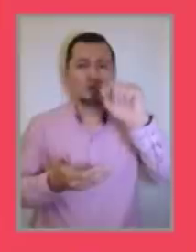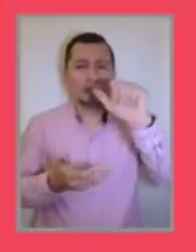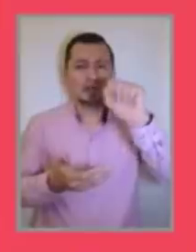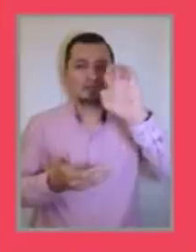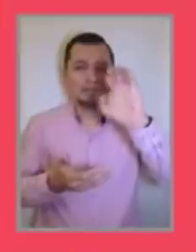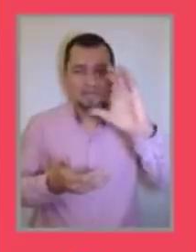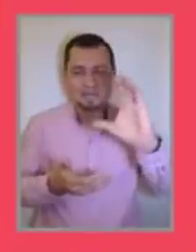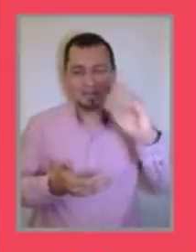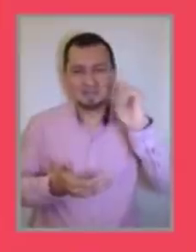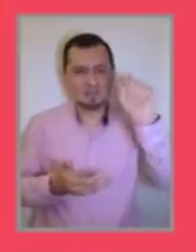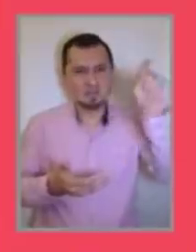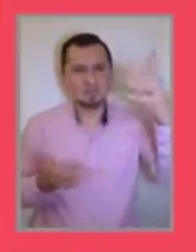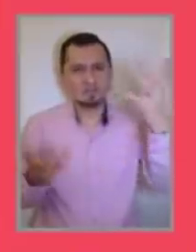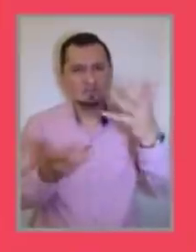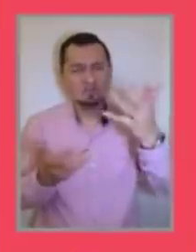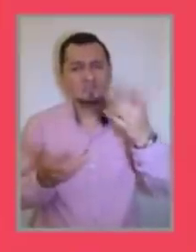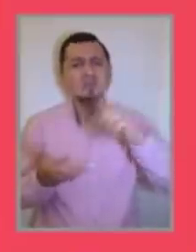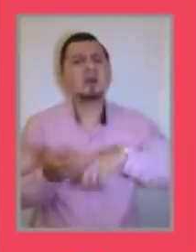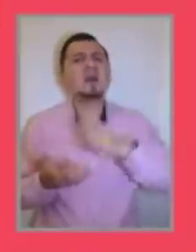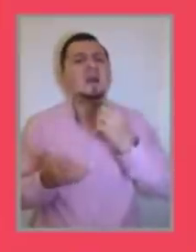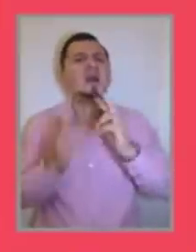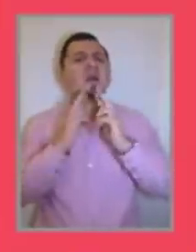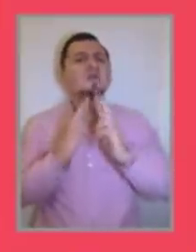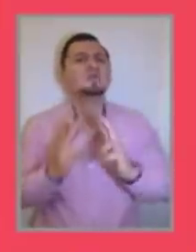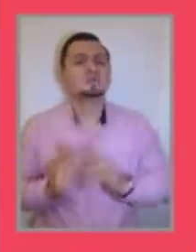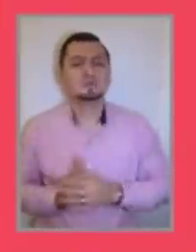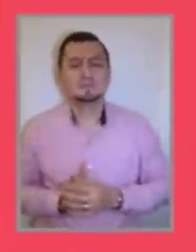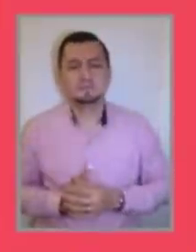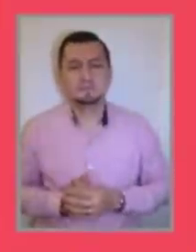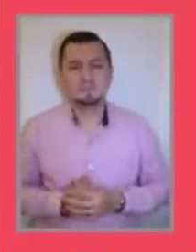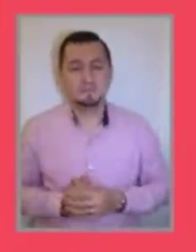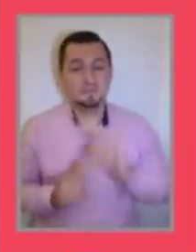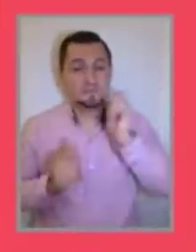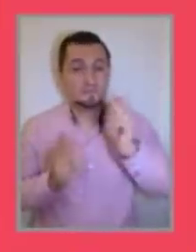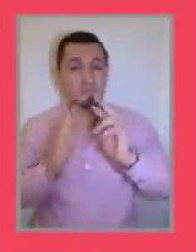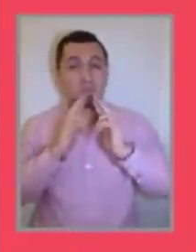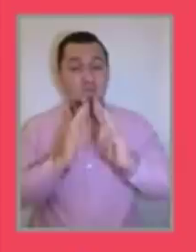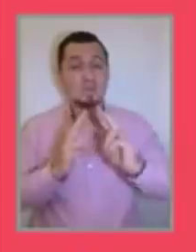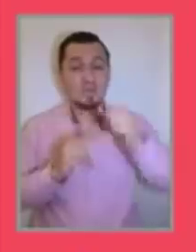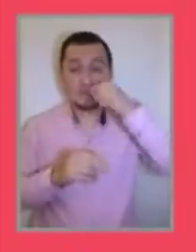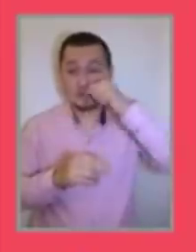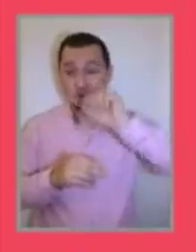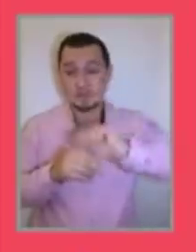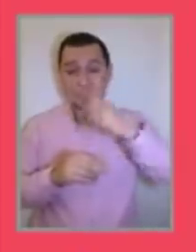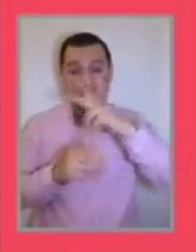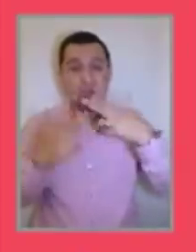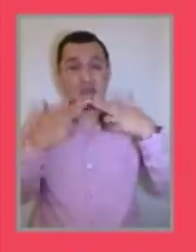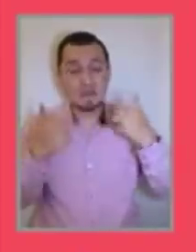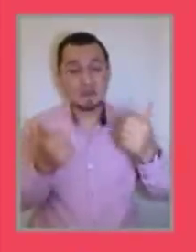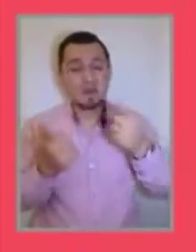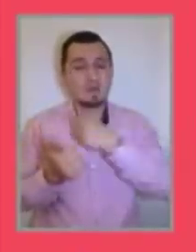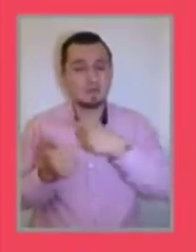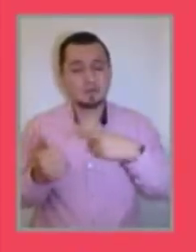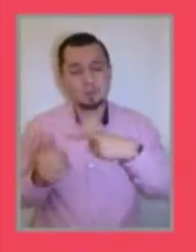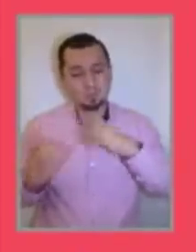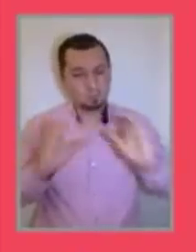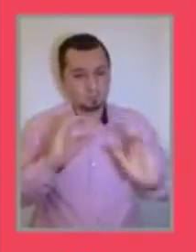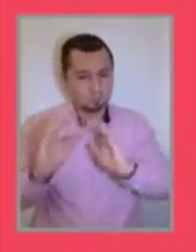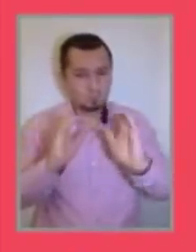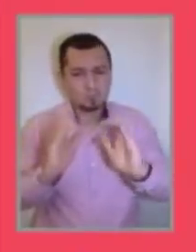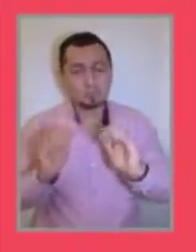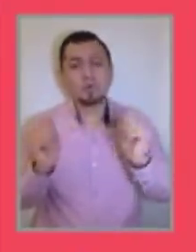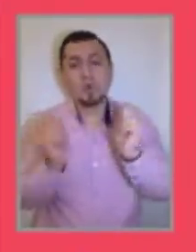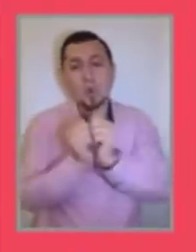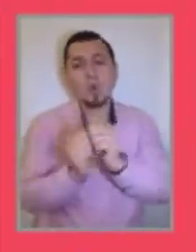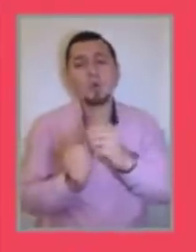del presupuesto, y bueno, ¿qué respuesta tuvo? La respuesta fue que el secretario de Hacienda va a platicar con nosotros,